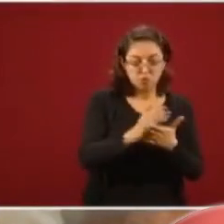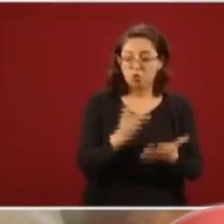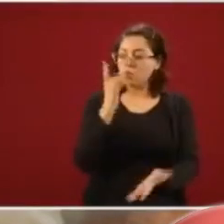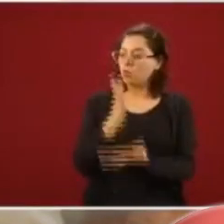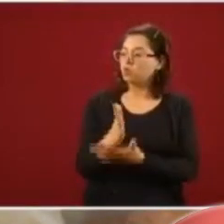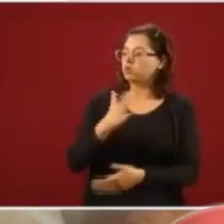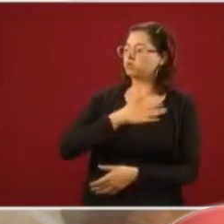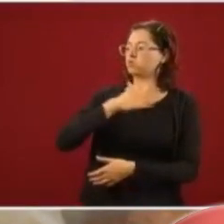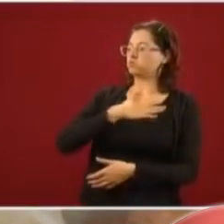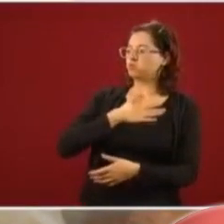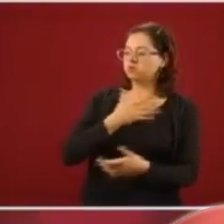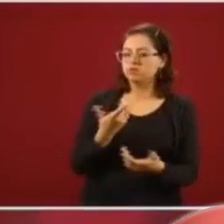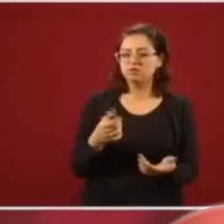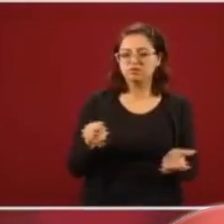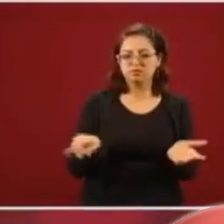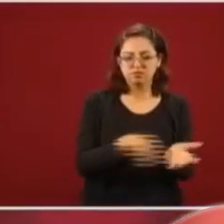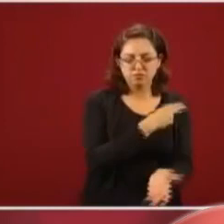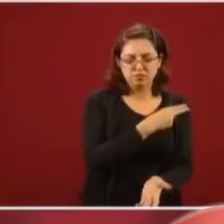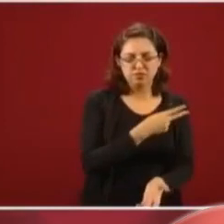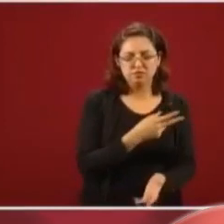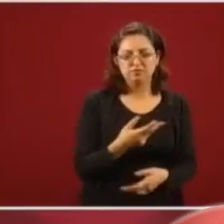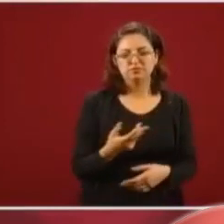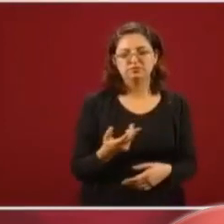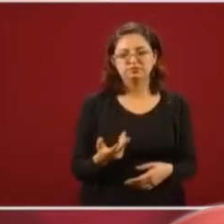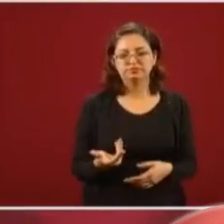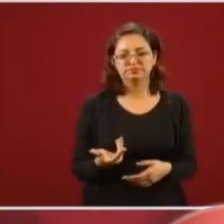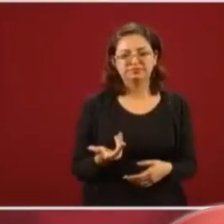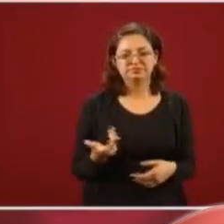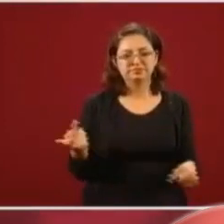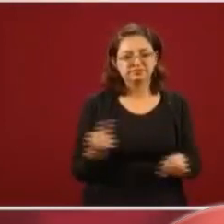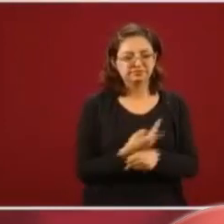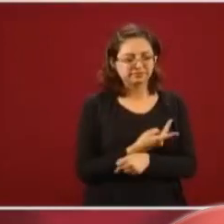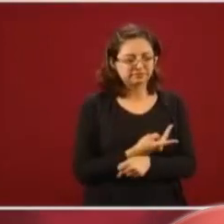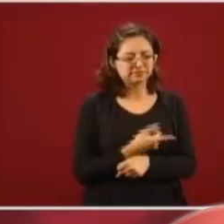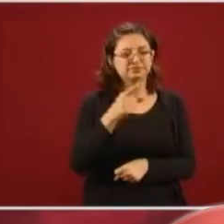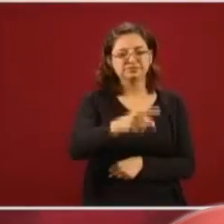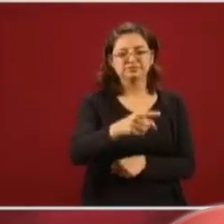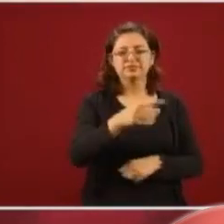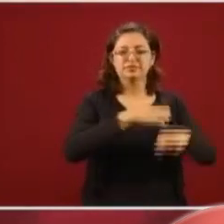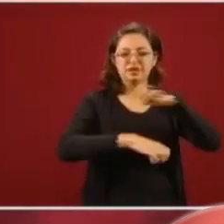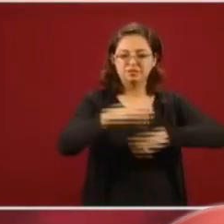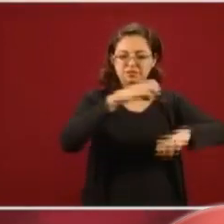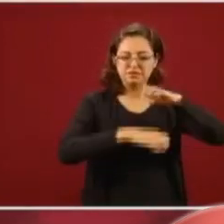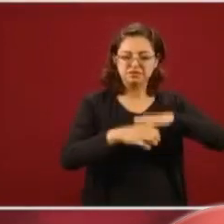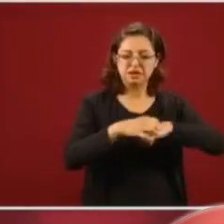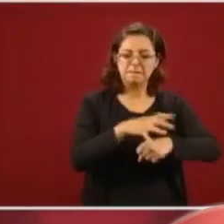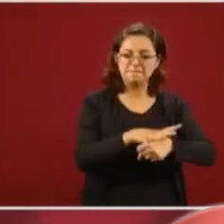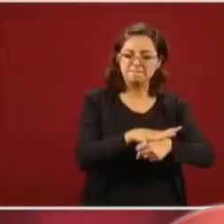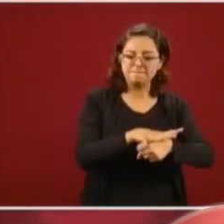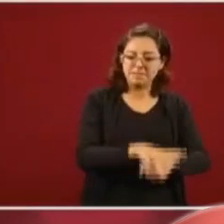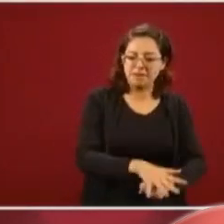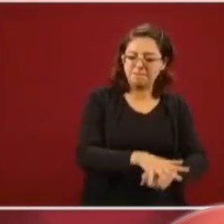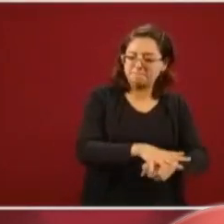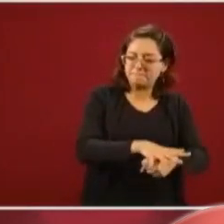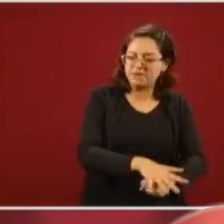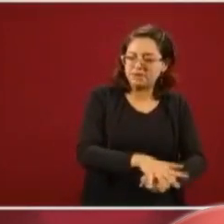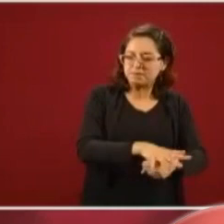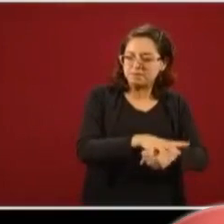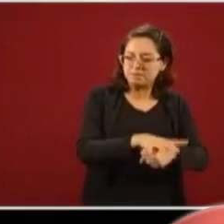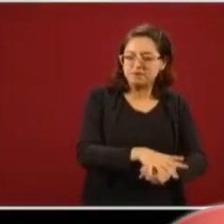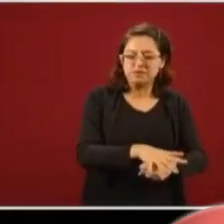que fabrican los medicamentos. Bueno, pues estas compañías de distribución ejercían presiones hacia